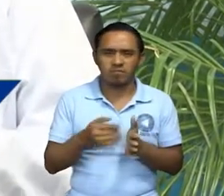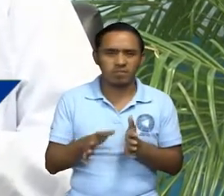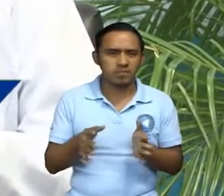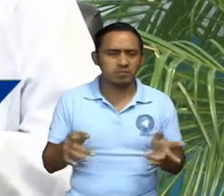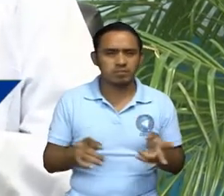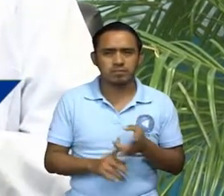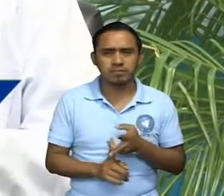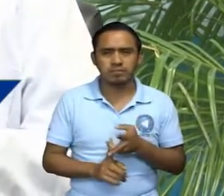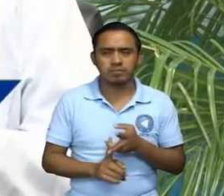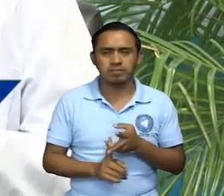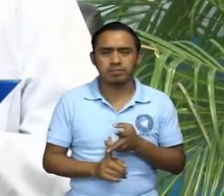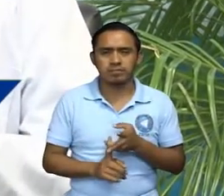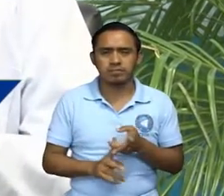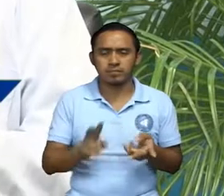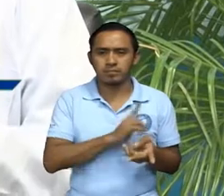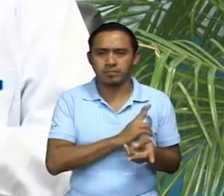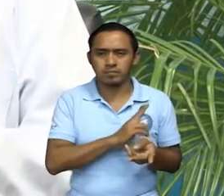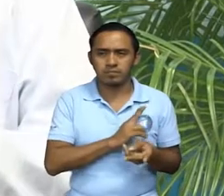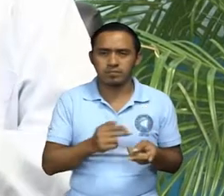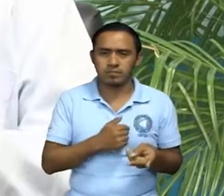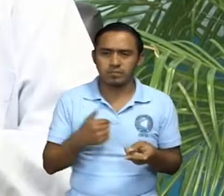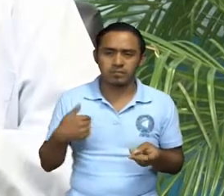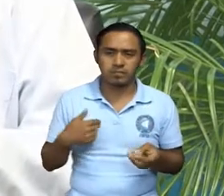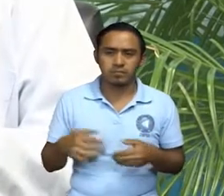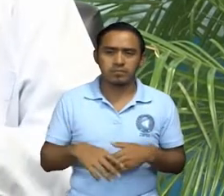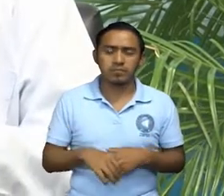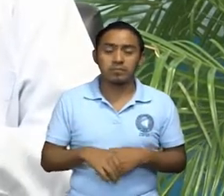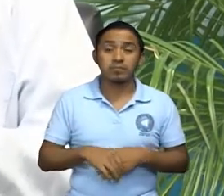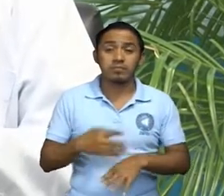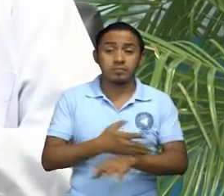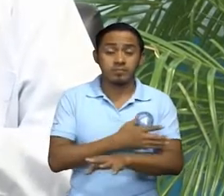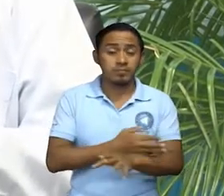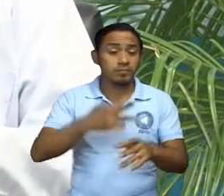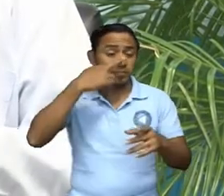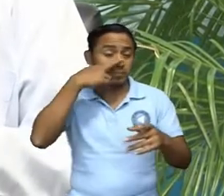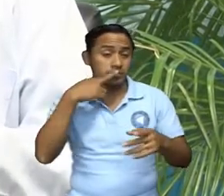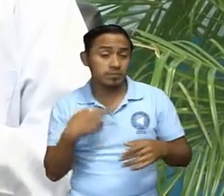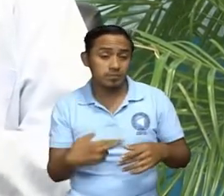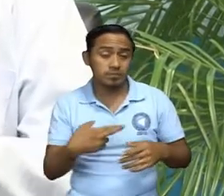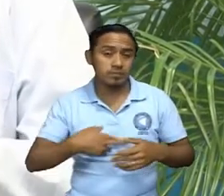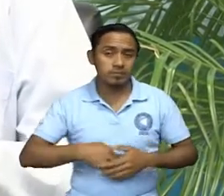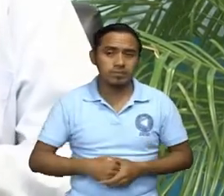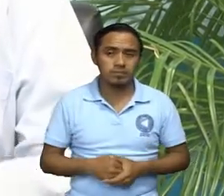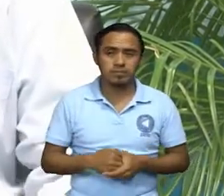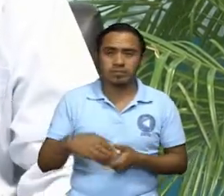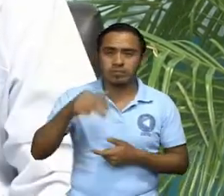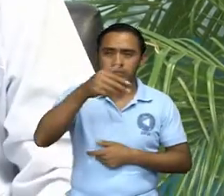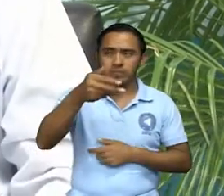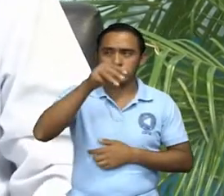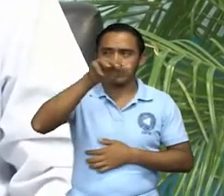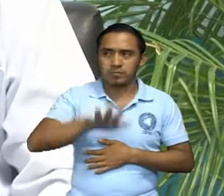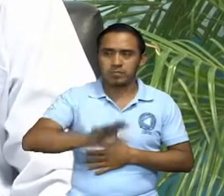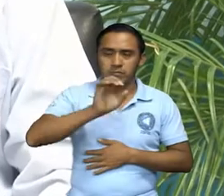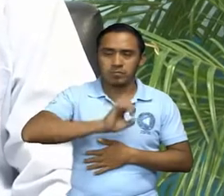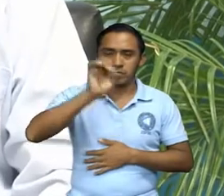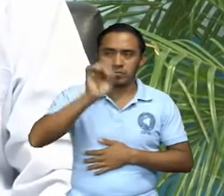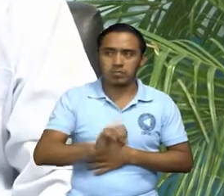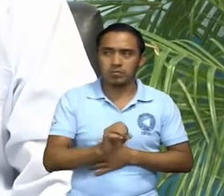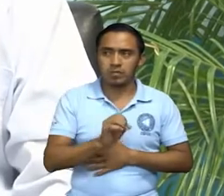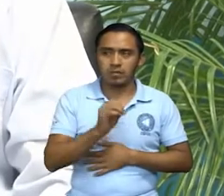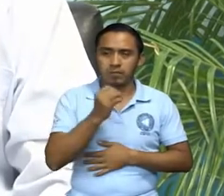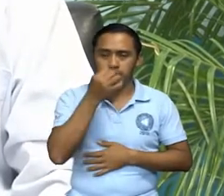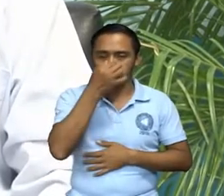¿ya? Lo primero que hay que hacer, generalmente, como le había explicado, los sangrados nasales, los 95% es por la parte anterior, la